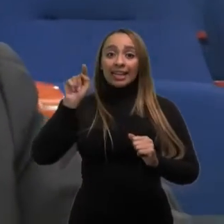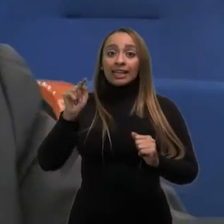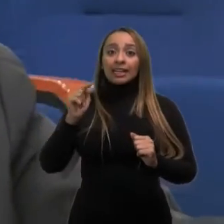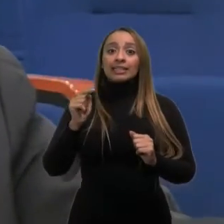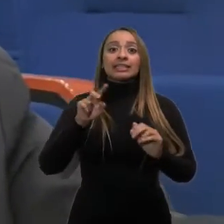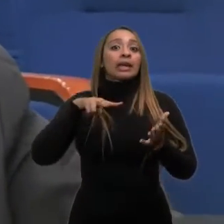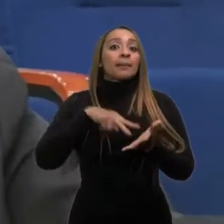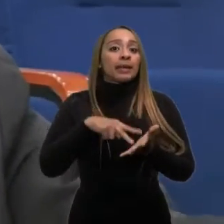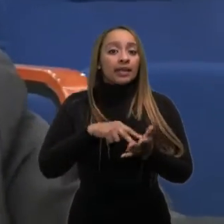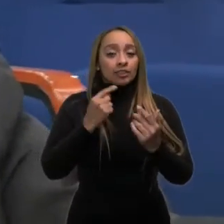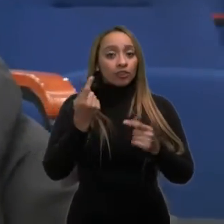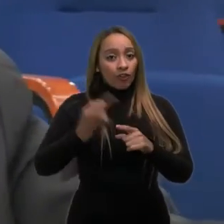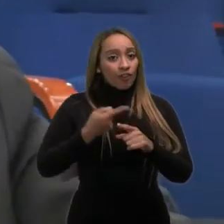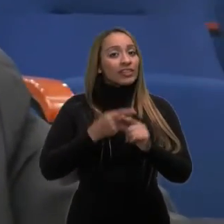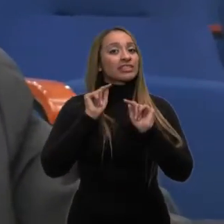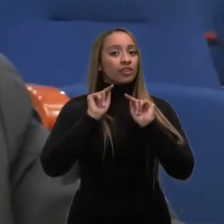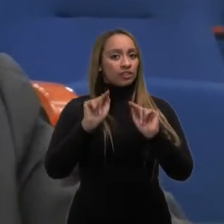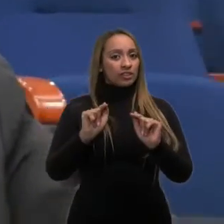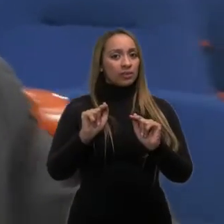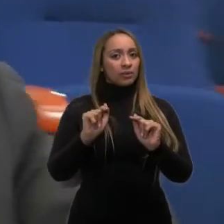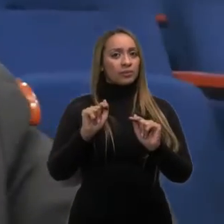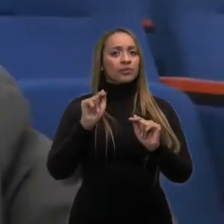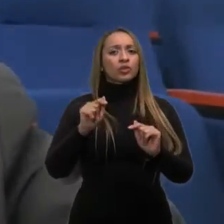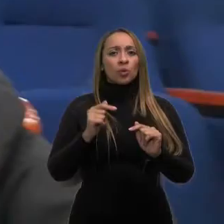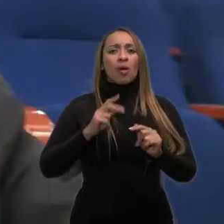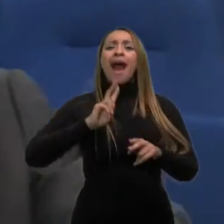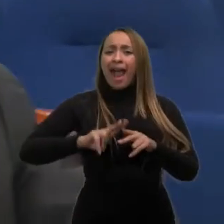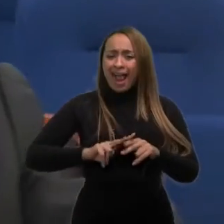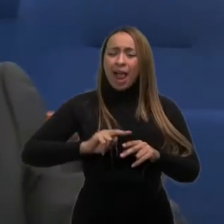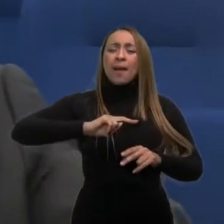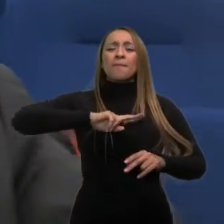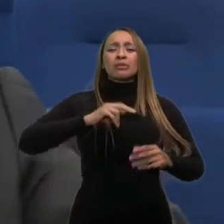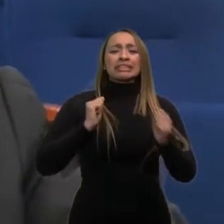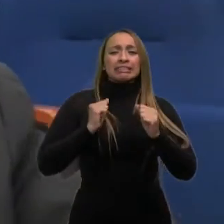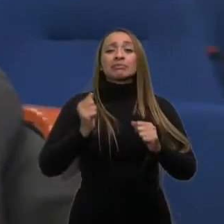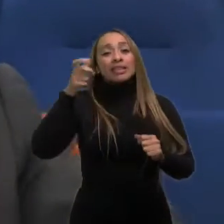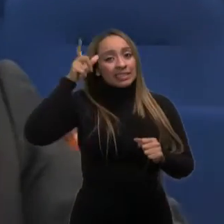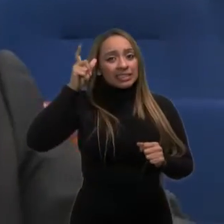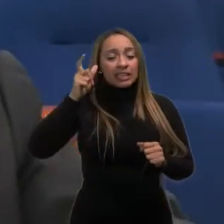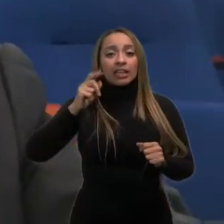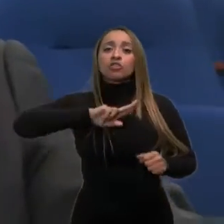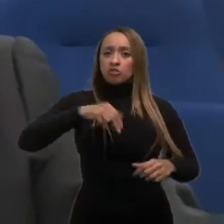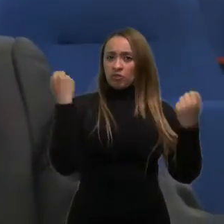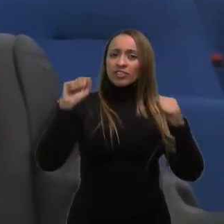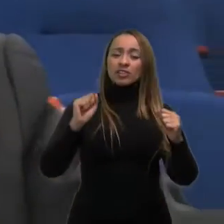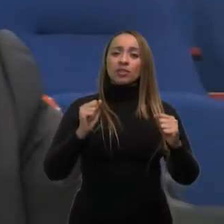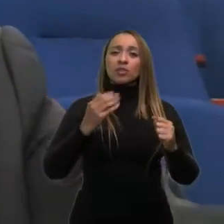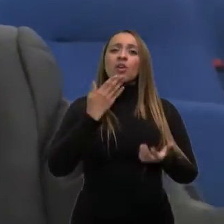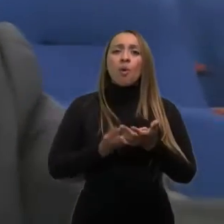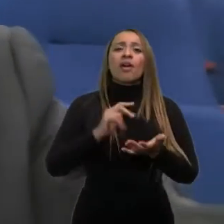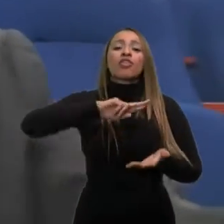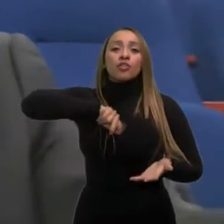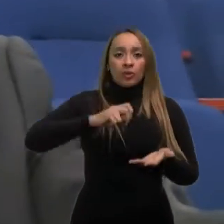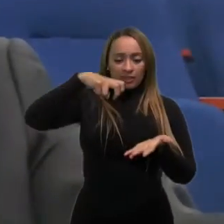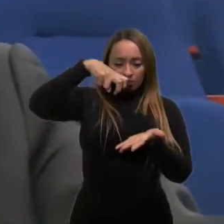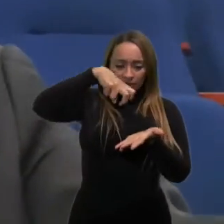tiempo está esperando tener una conversación contigo. Hagamos temblar a Satanás. Somos más que vencedores. No importa cuán grandes sean las tormentas. Cuando tus